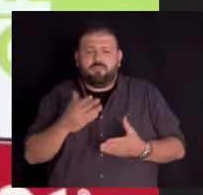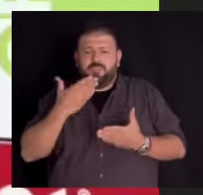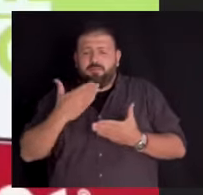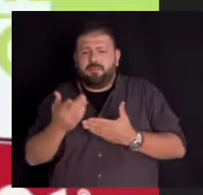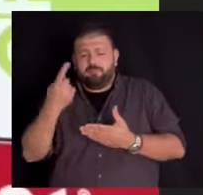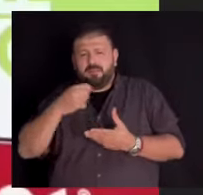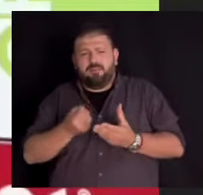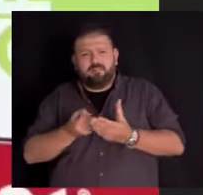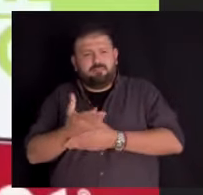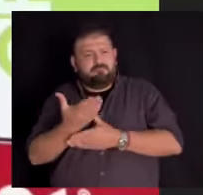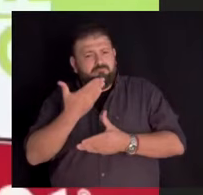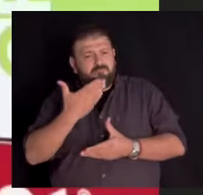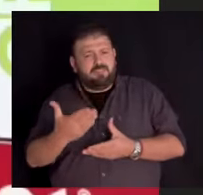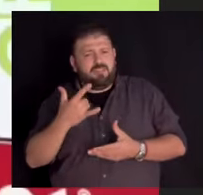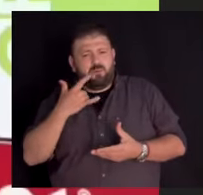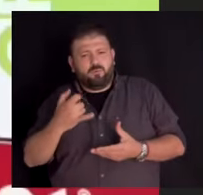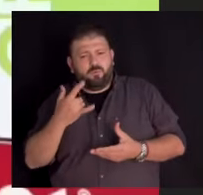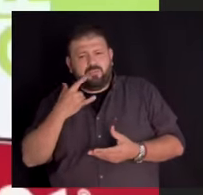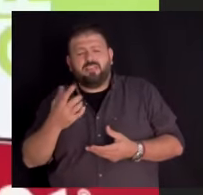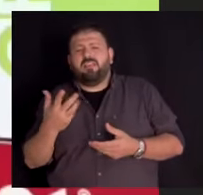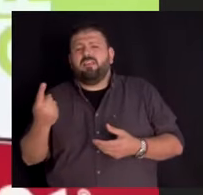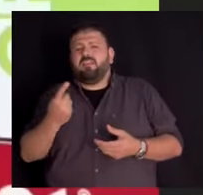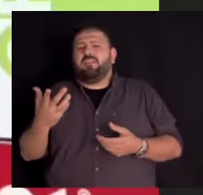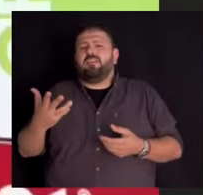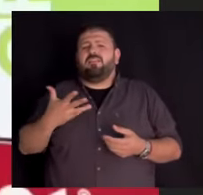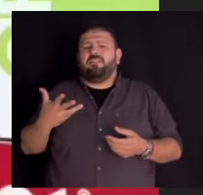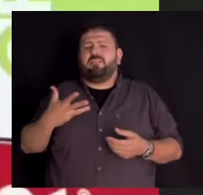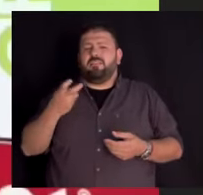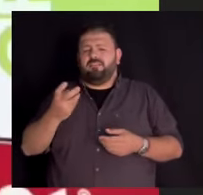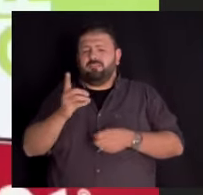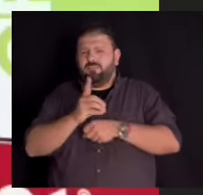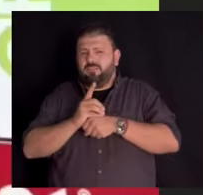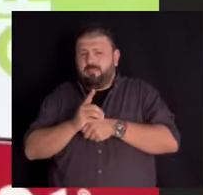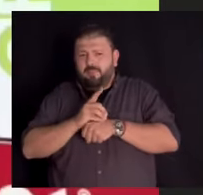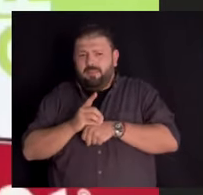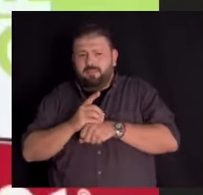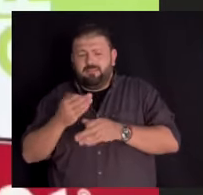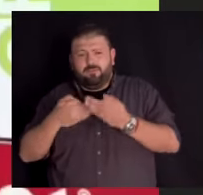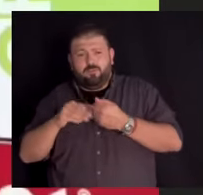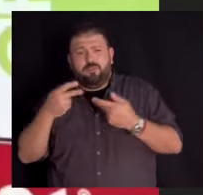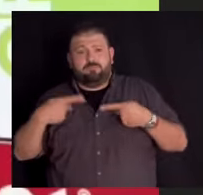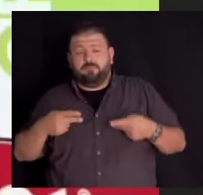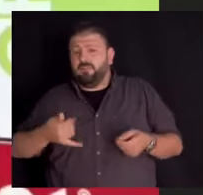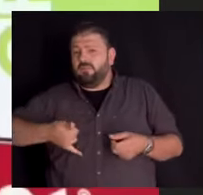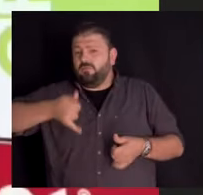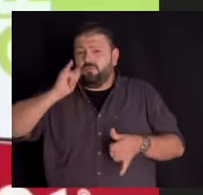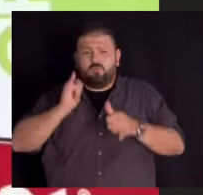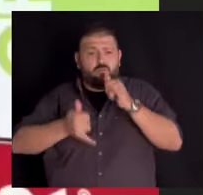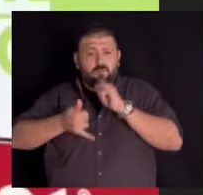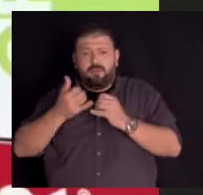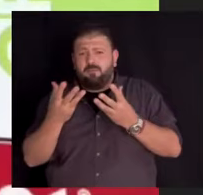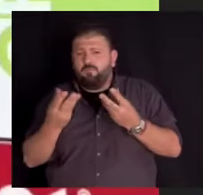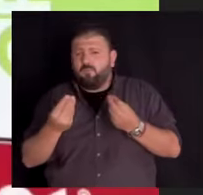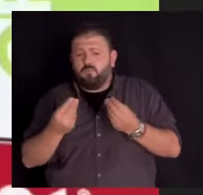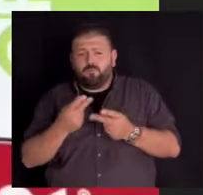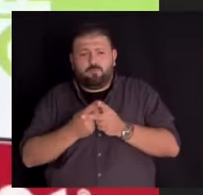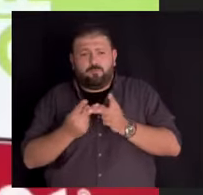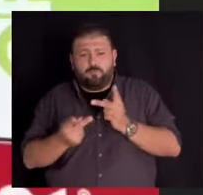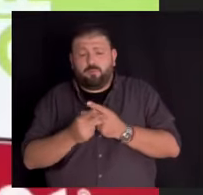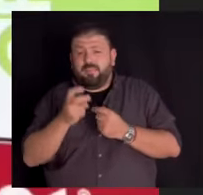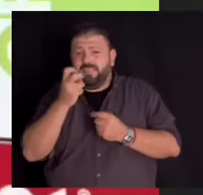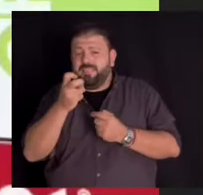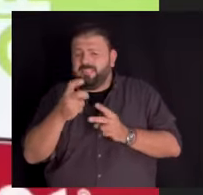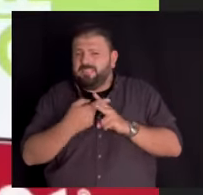yo siempre he dicho, ¿qué tienen los diamantes en especial? Que toman mucho producto. Esa es la característica